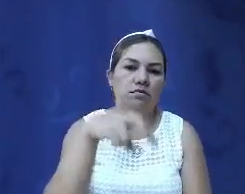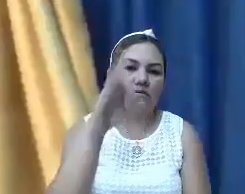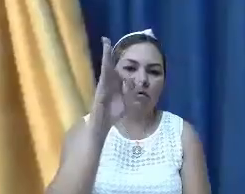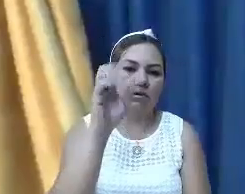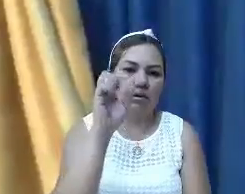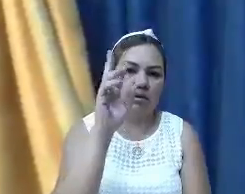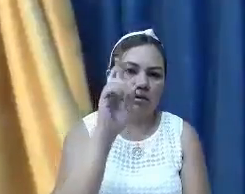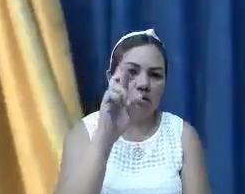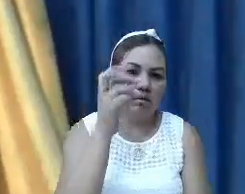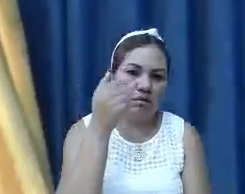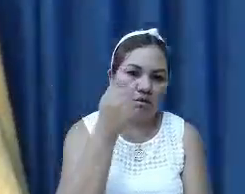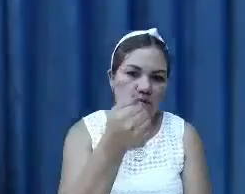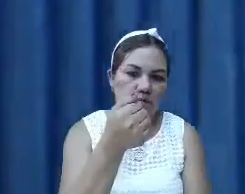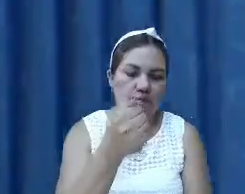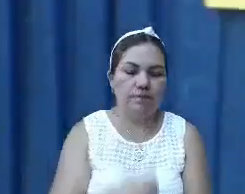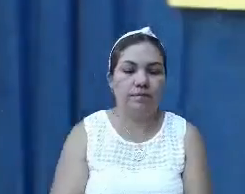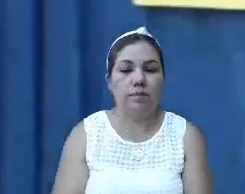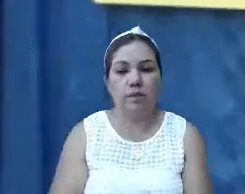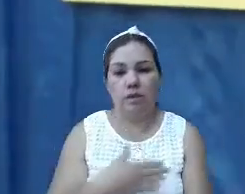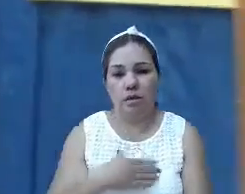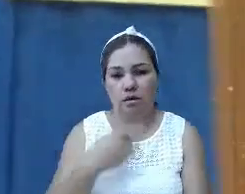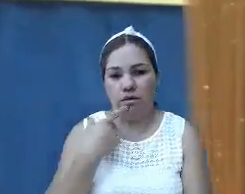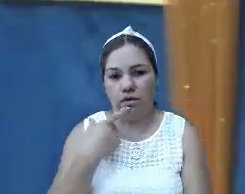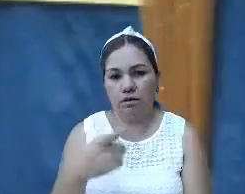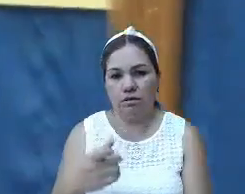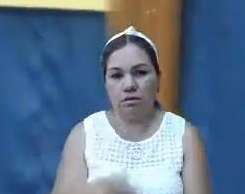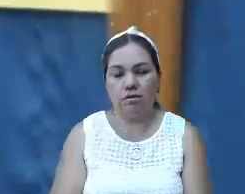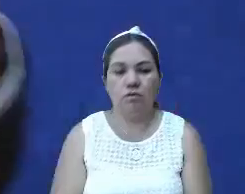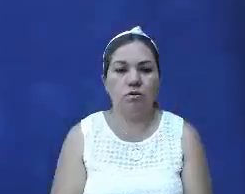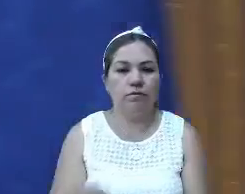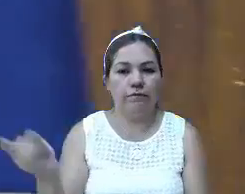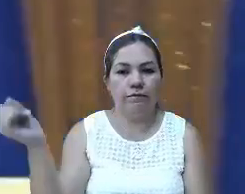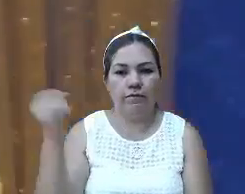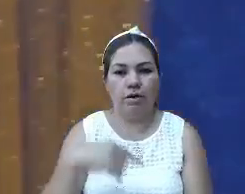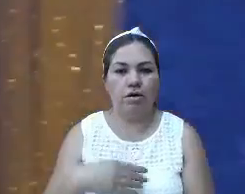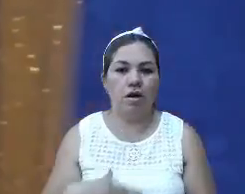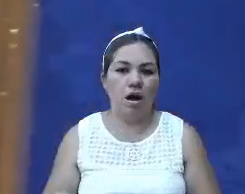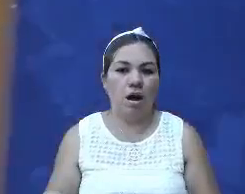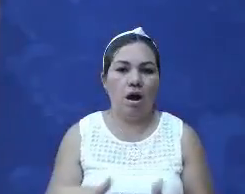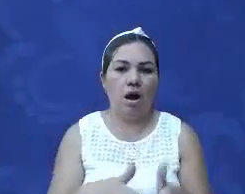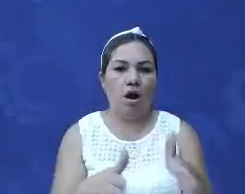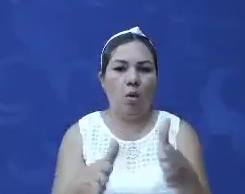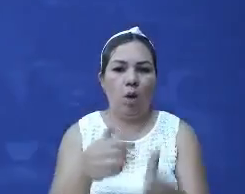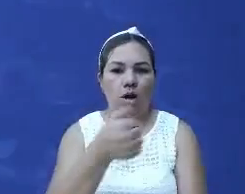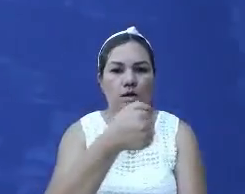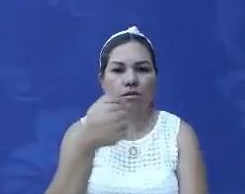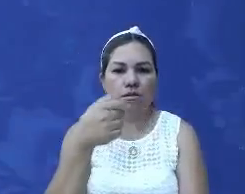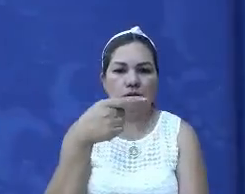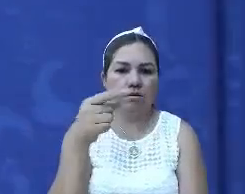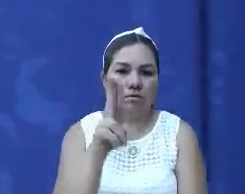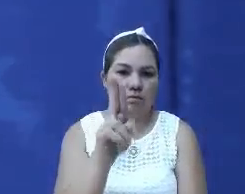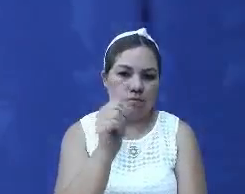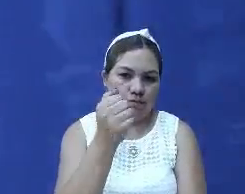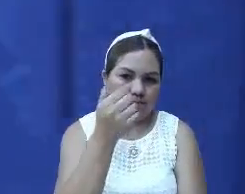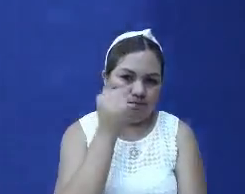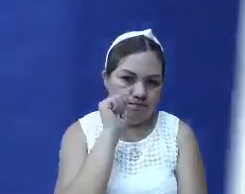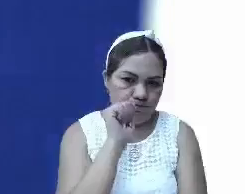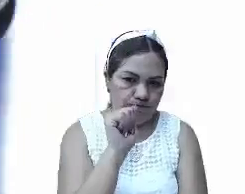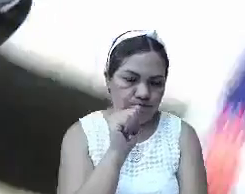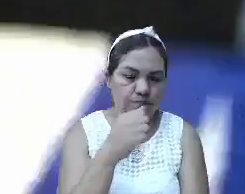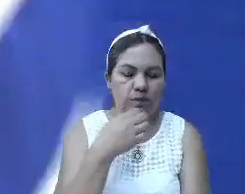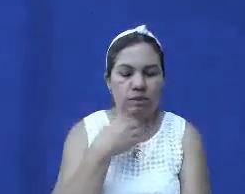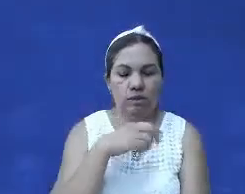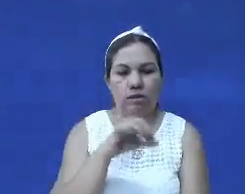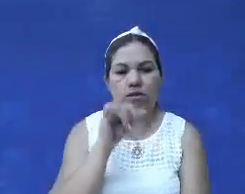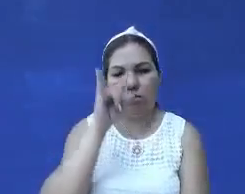Amén. Eso quiere decir que cuando las aguas del enemigo ataquen en estos últimos tiempos, Dios va a dar estrategia